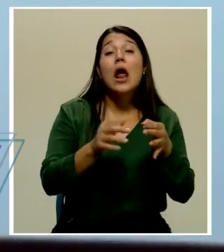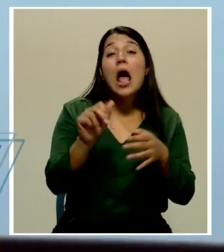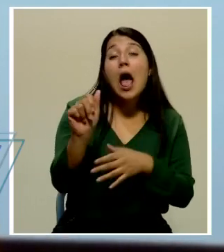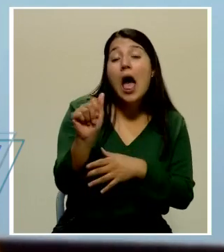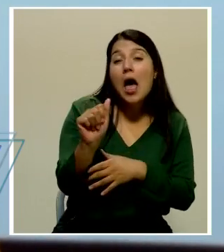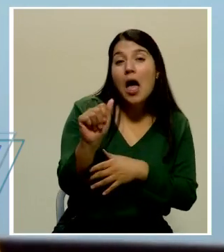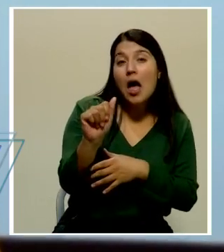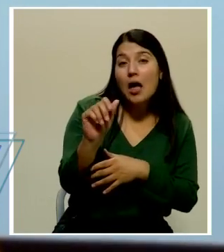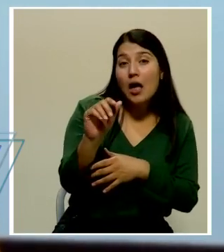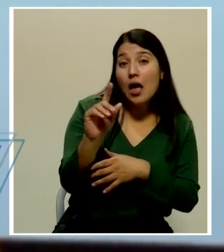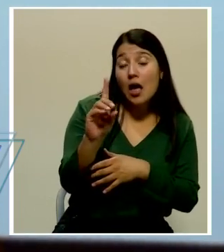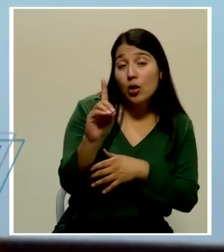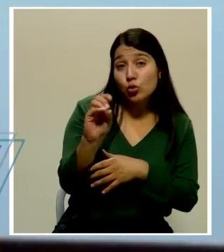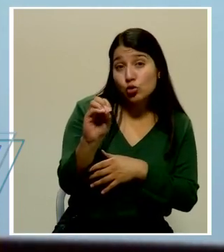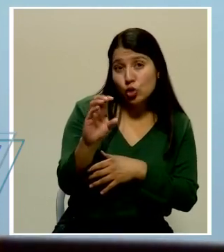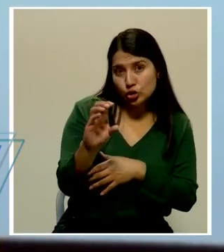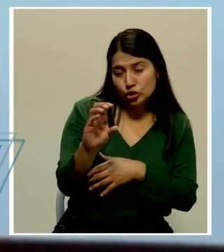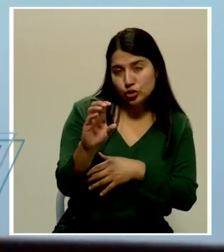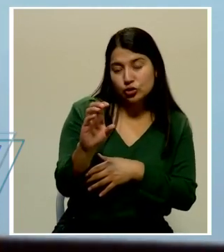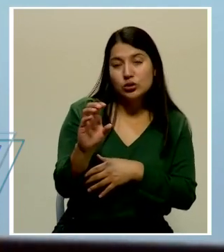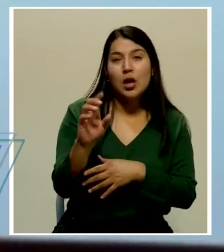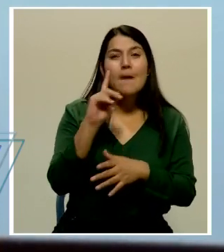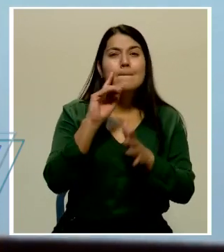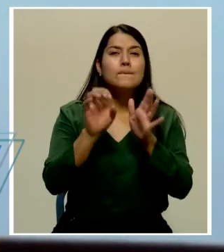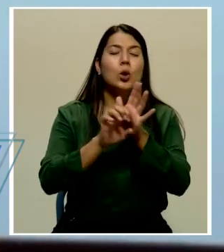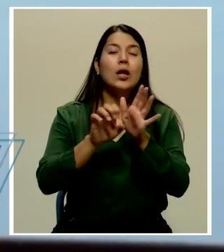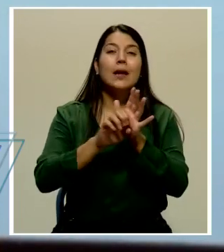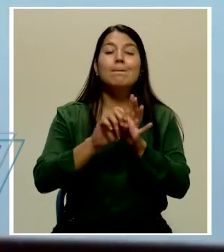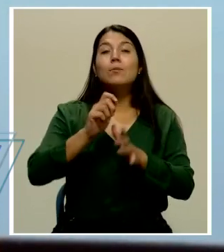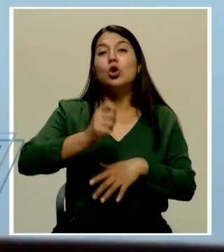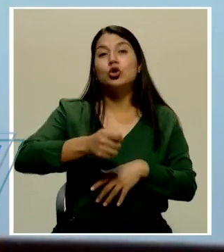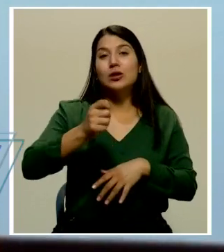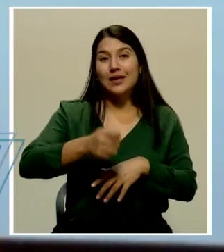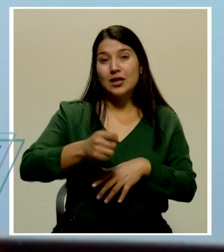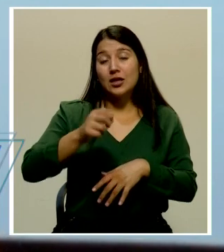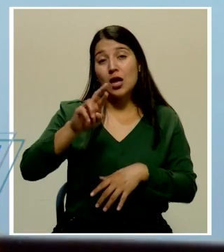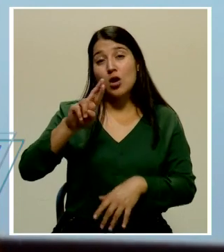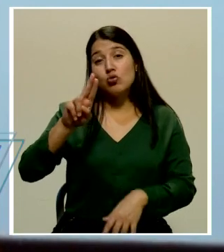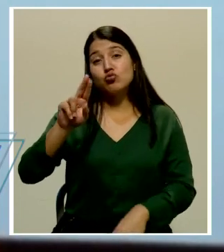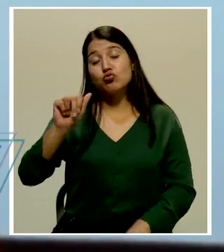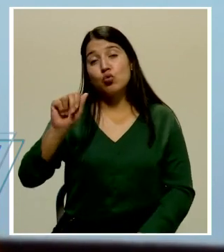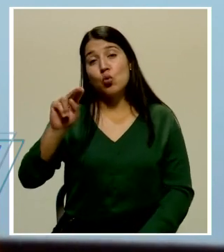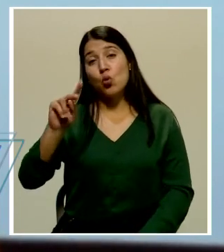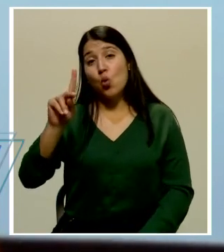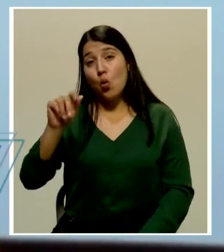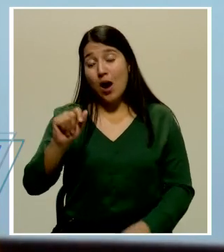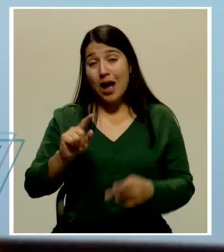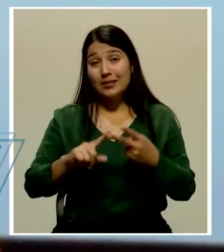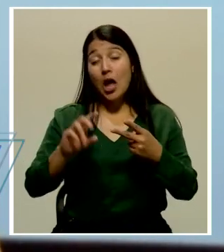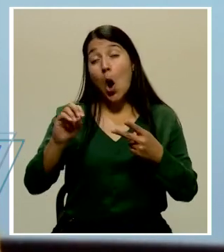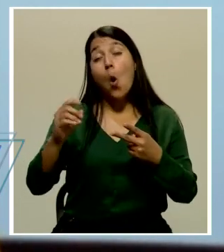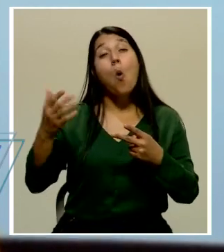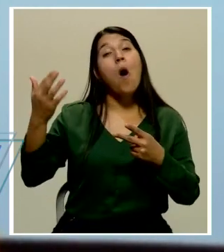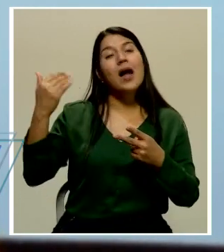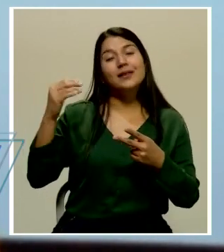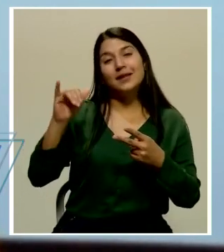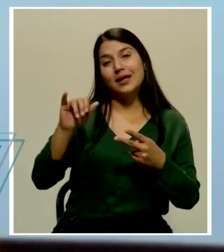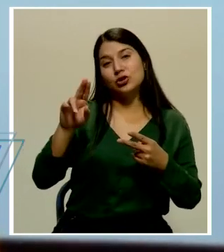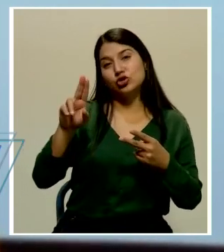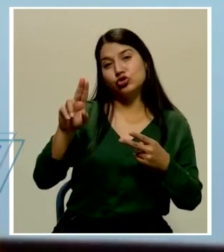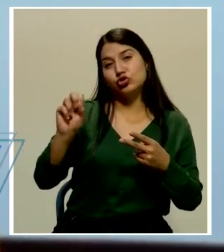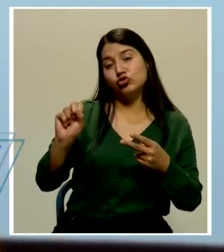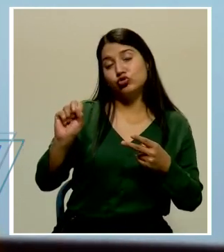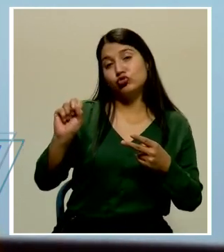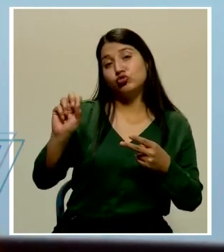gran crítica, como por ejemplo en los tribunales de Ruanda y para la antigua ex Yugoslavia, que son